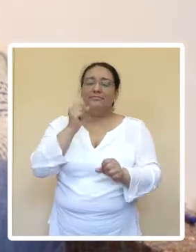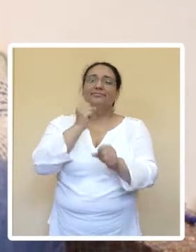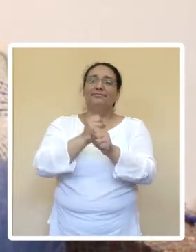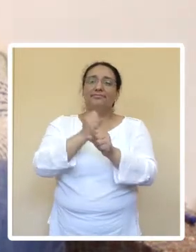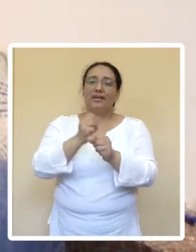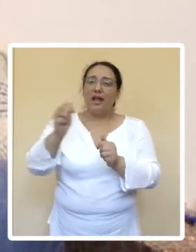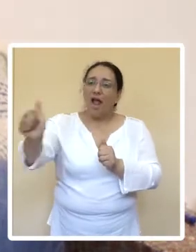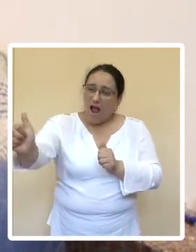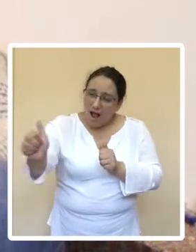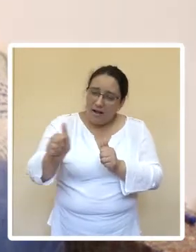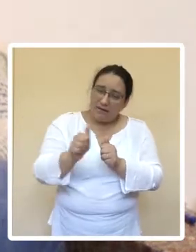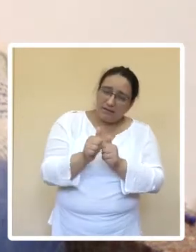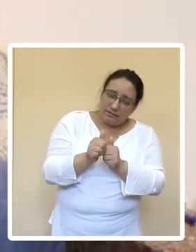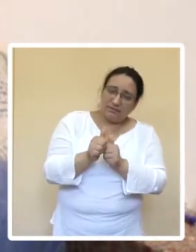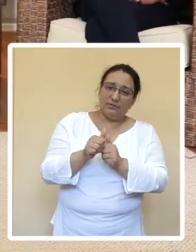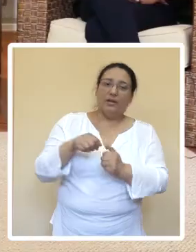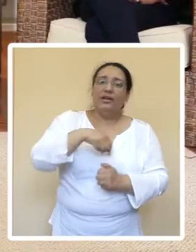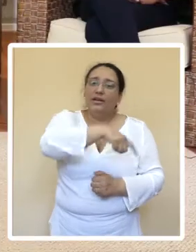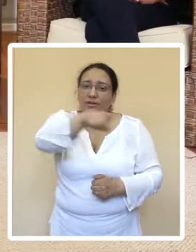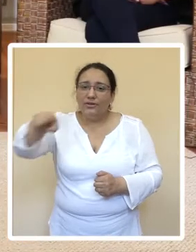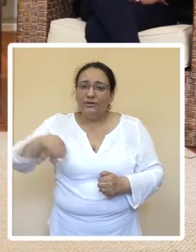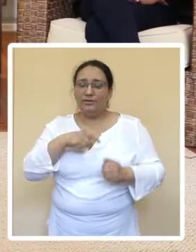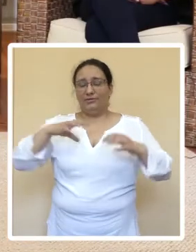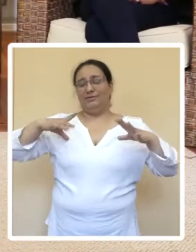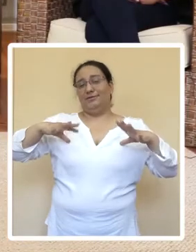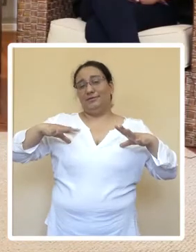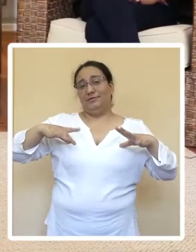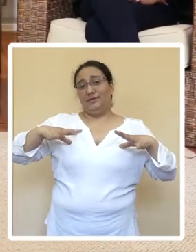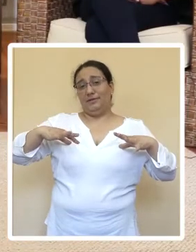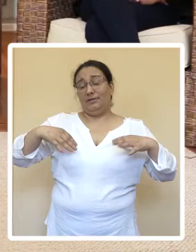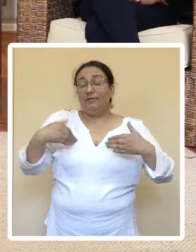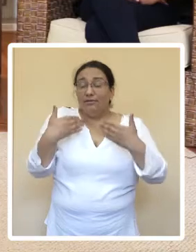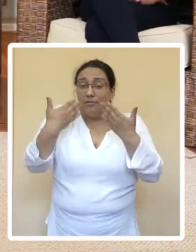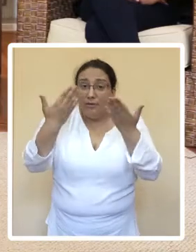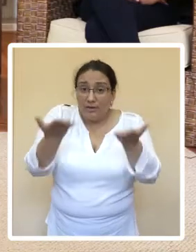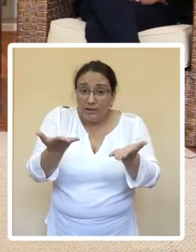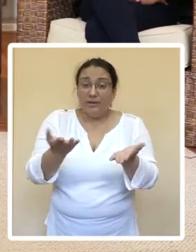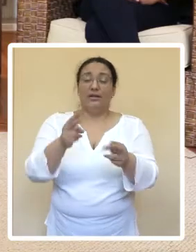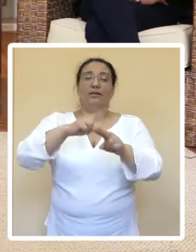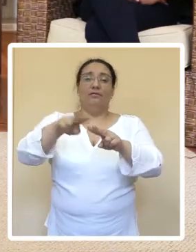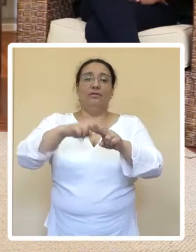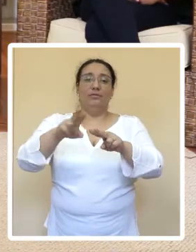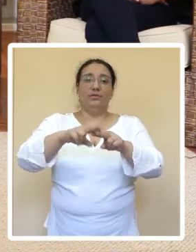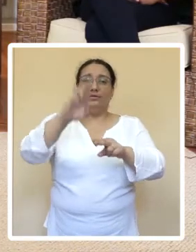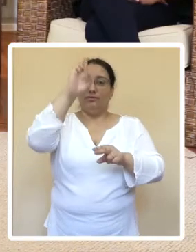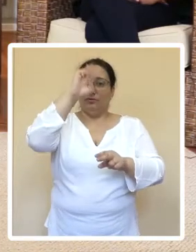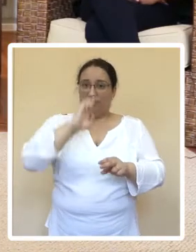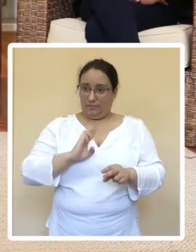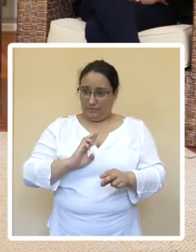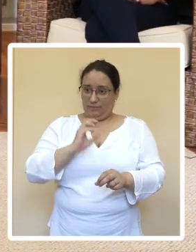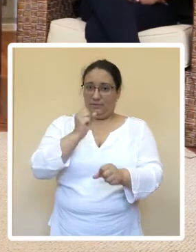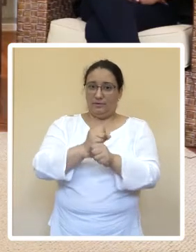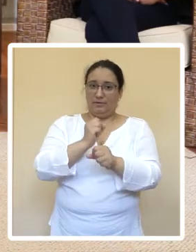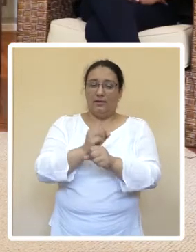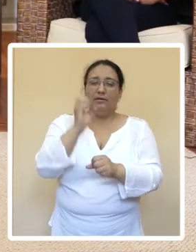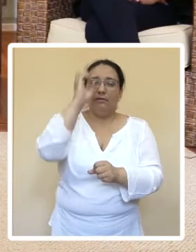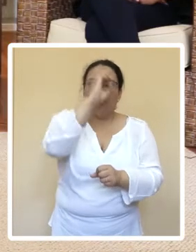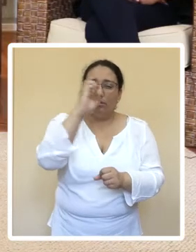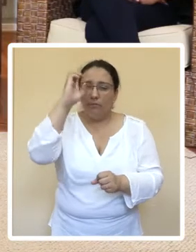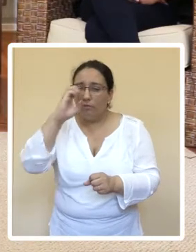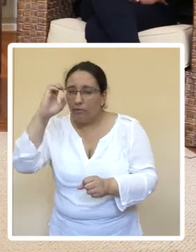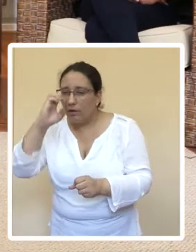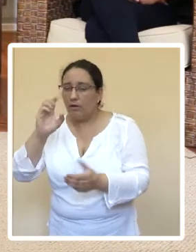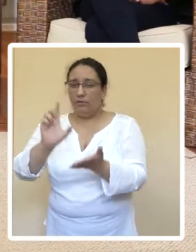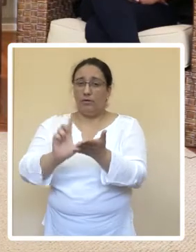de trabajo, que se acerque. Nosotros feliz los vamos a atender, vamos a hacer su perfil laboral y vamos a estar en la búsqueda de un puesto de